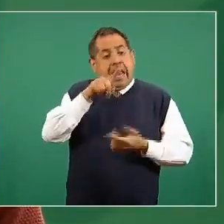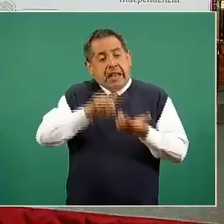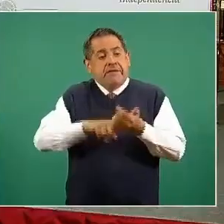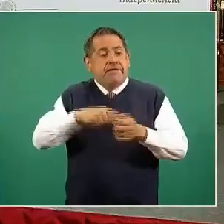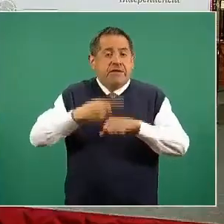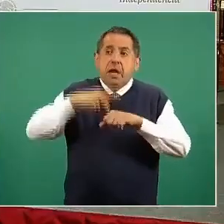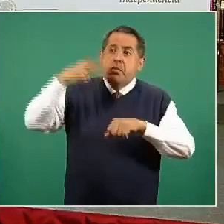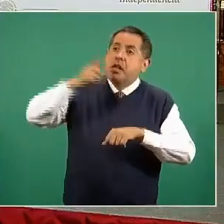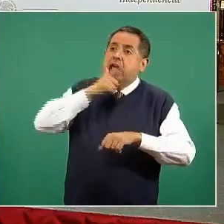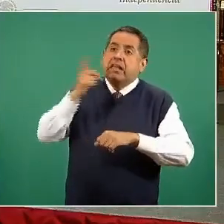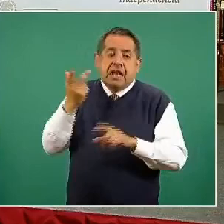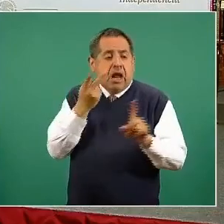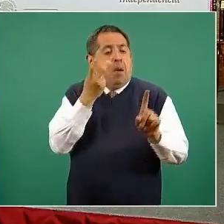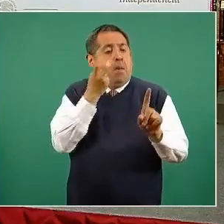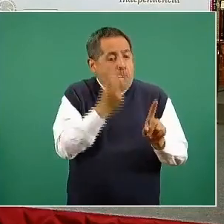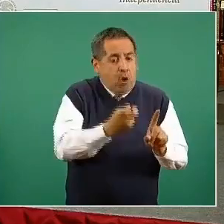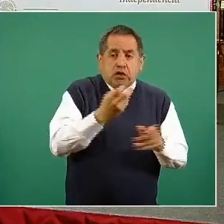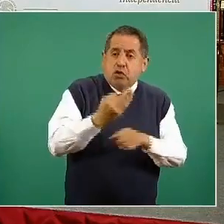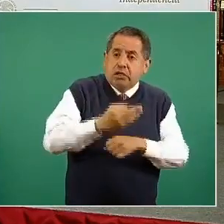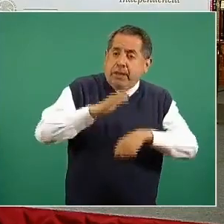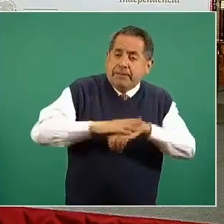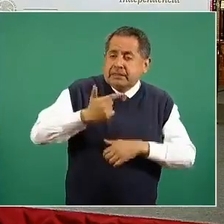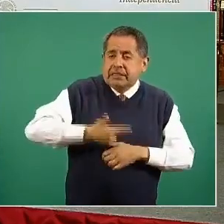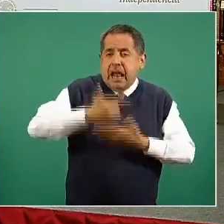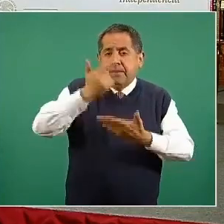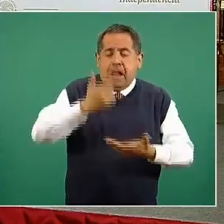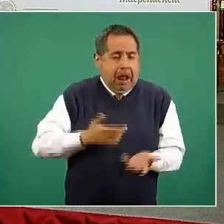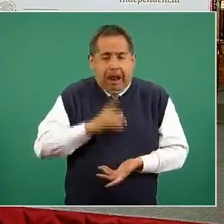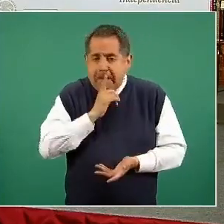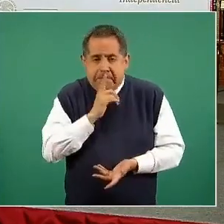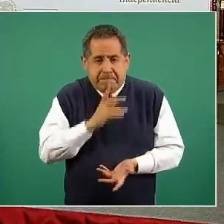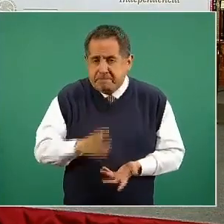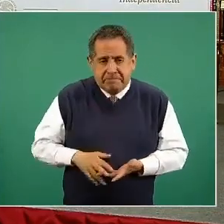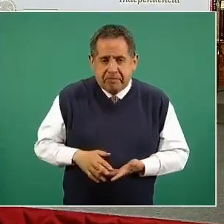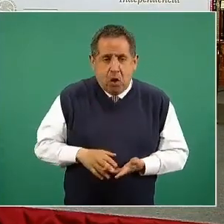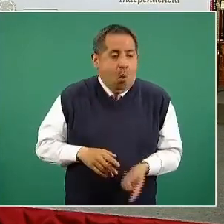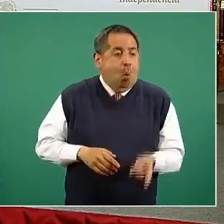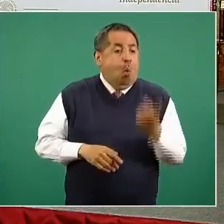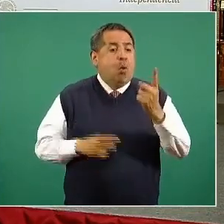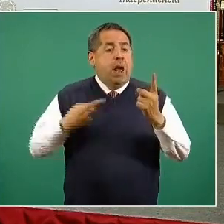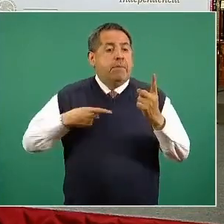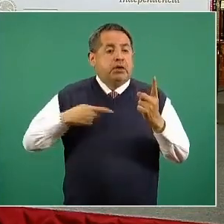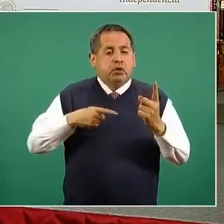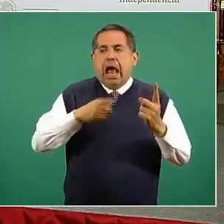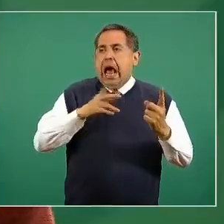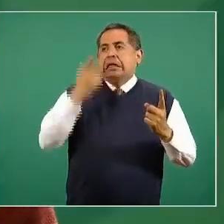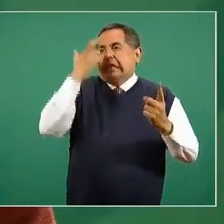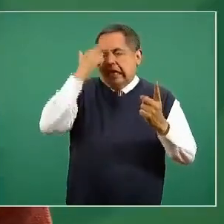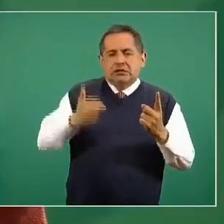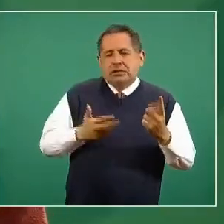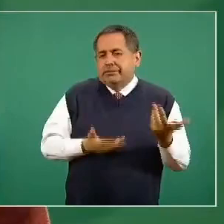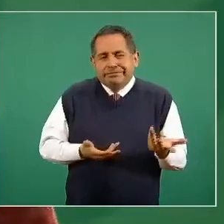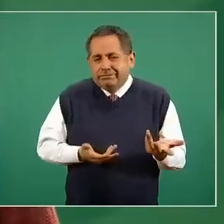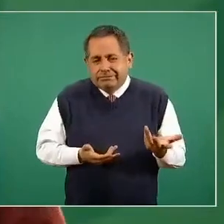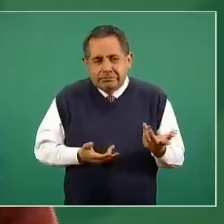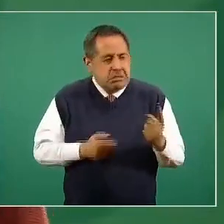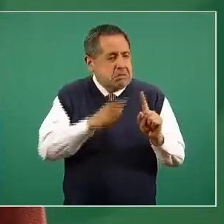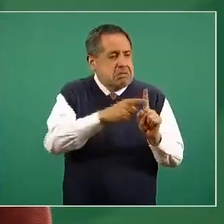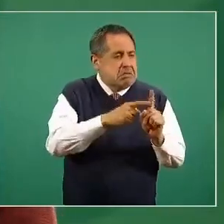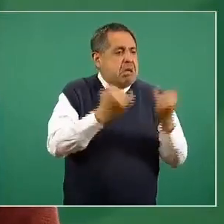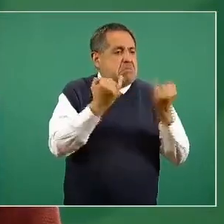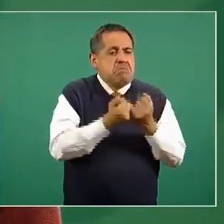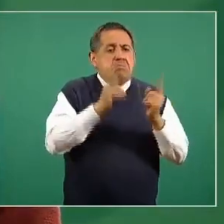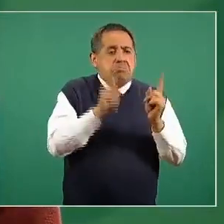coronavirus que fue identificada. Las inferencias no se hacen a partir de una sola persona. Su comportamiento no es distinto al de